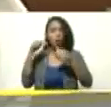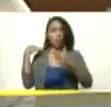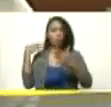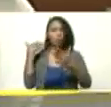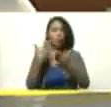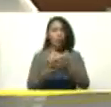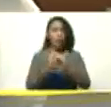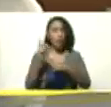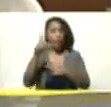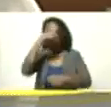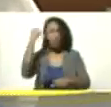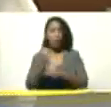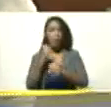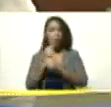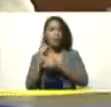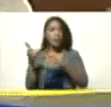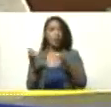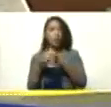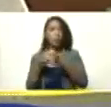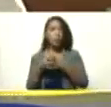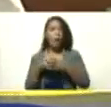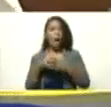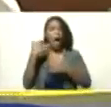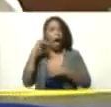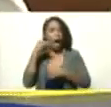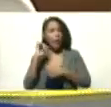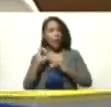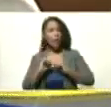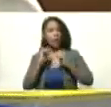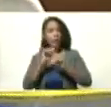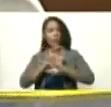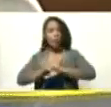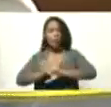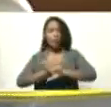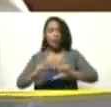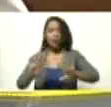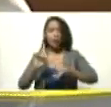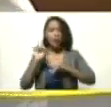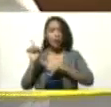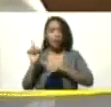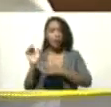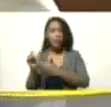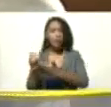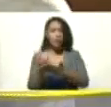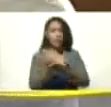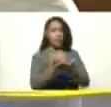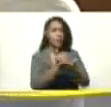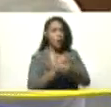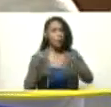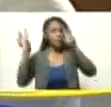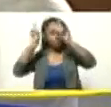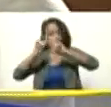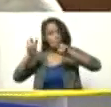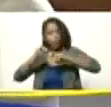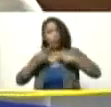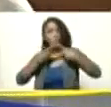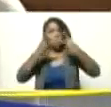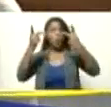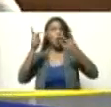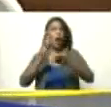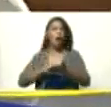parte del trabajo de esta comisión. Hay una iniciativa ya, presidente, de recabar investigaciones, publicaciones, levantar